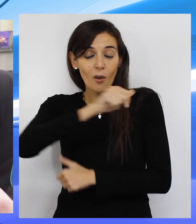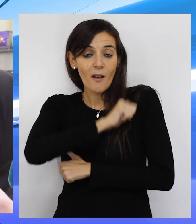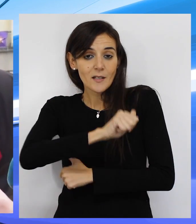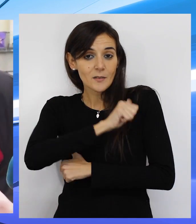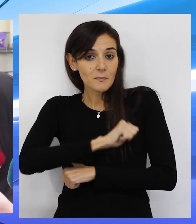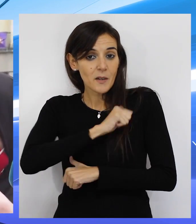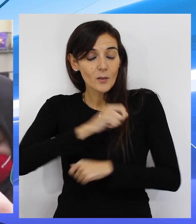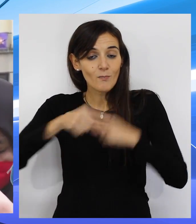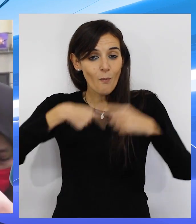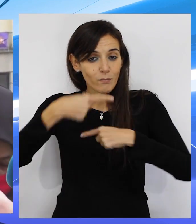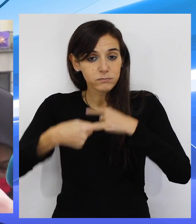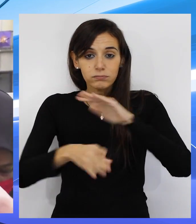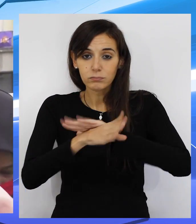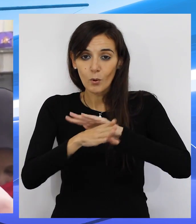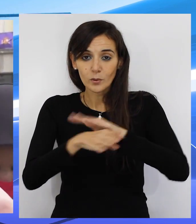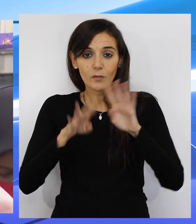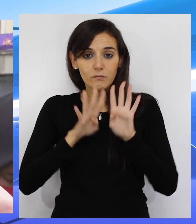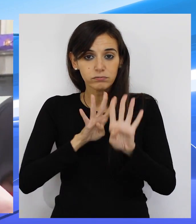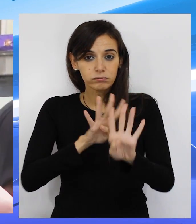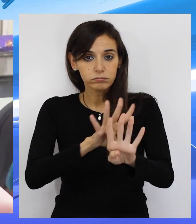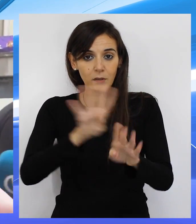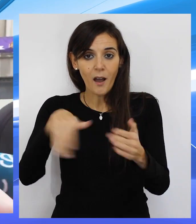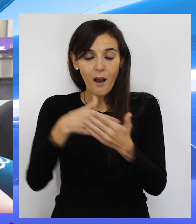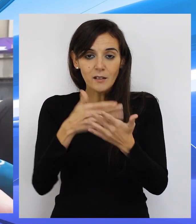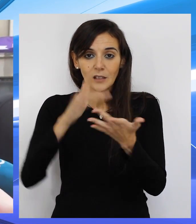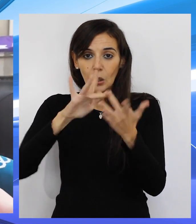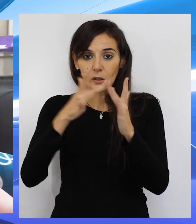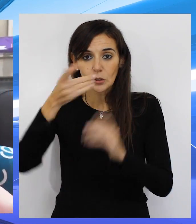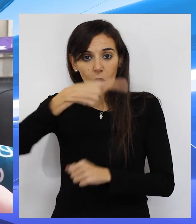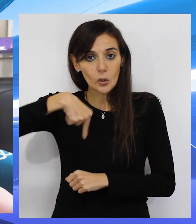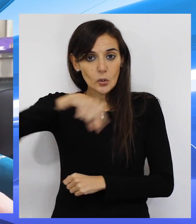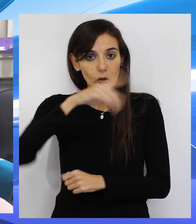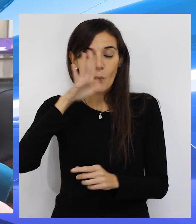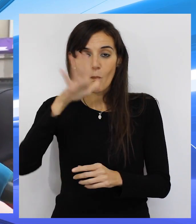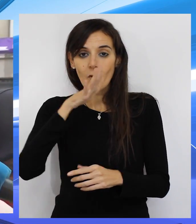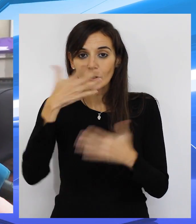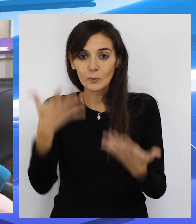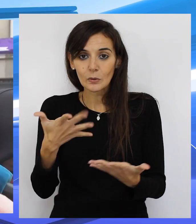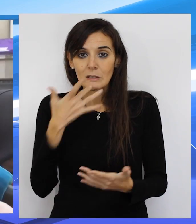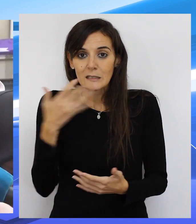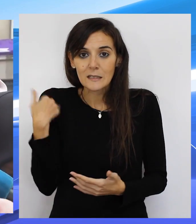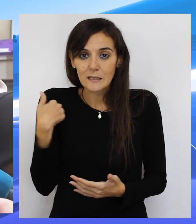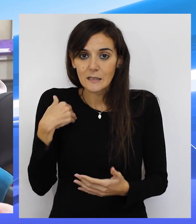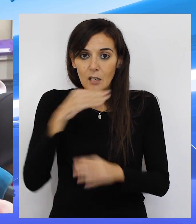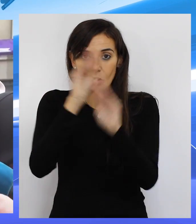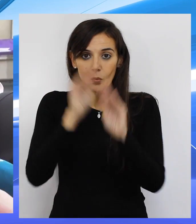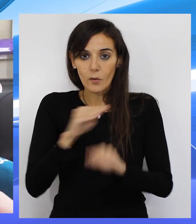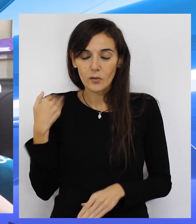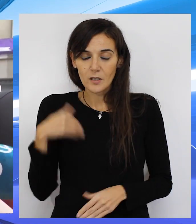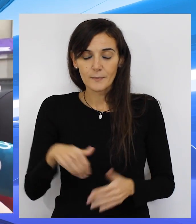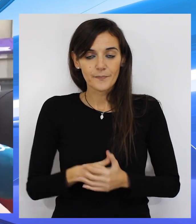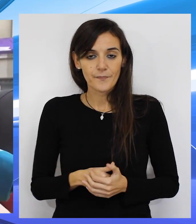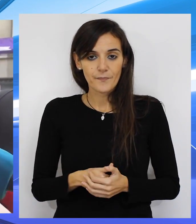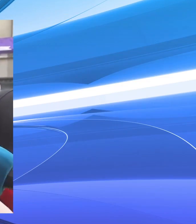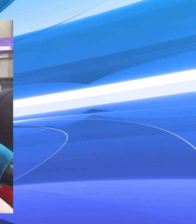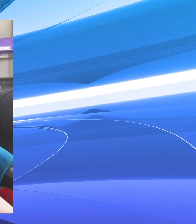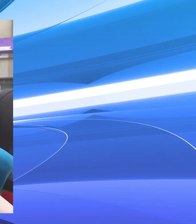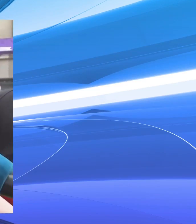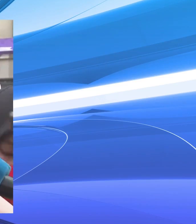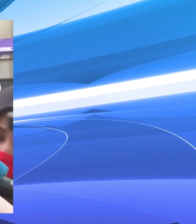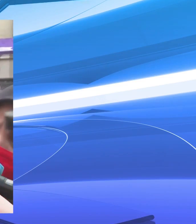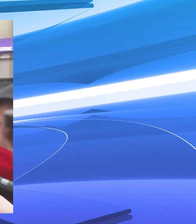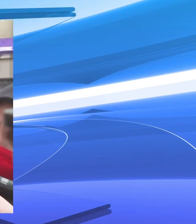y estamos a la espera y vamos a seguir hasta que se ponga en contacto con nosotros para decirnos, darnos alguna solución.